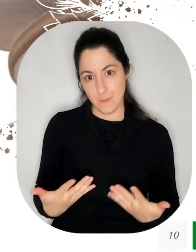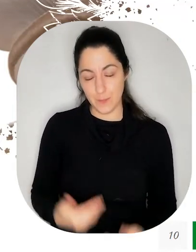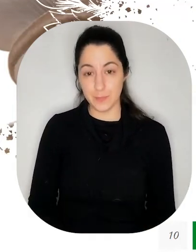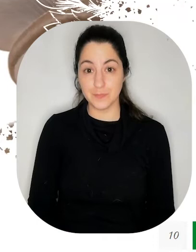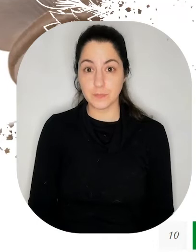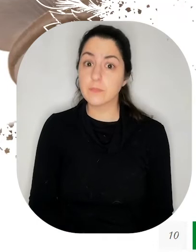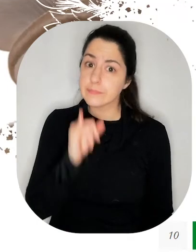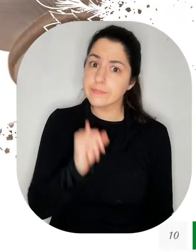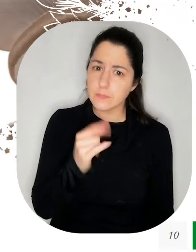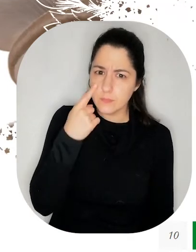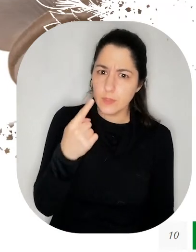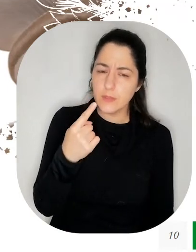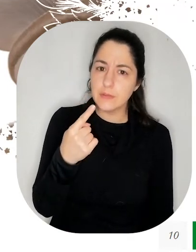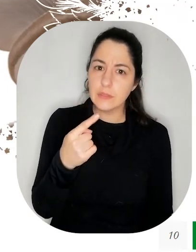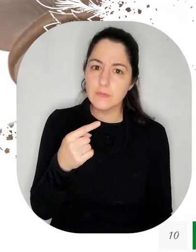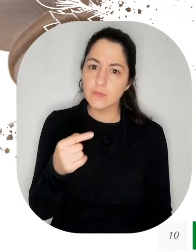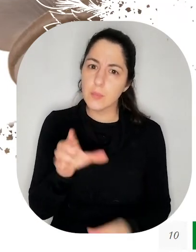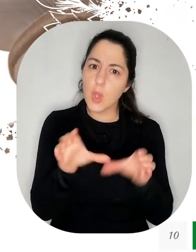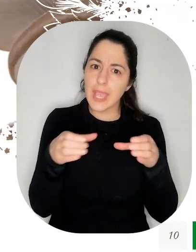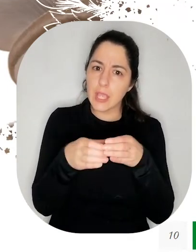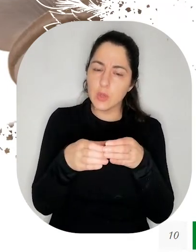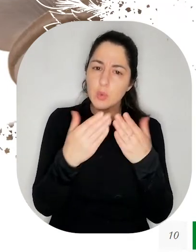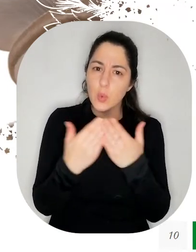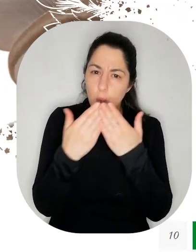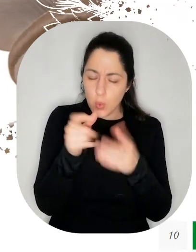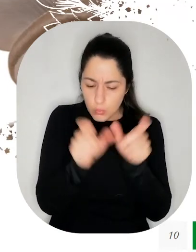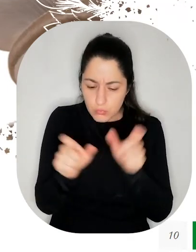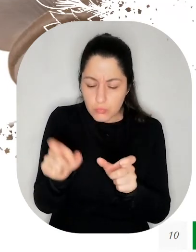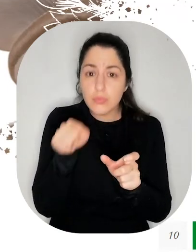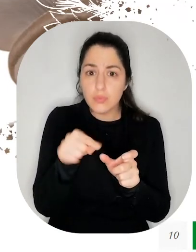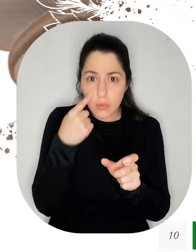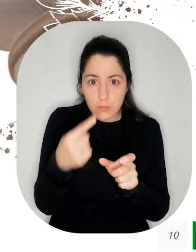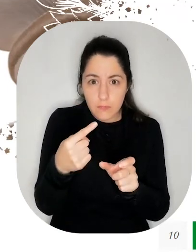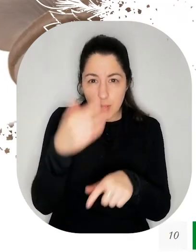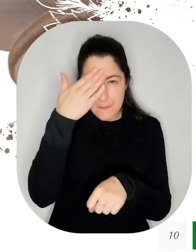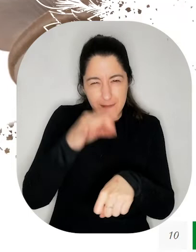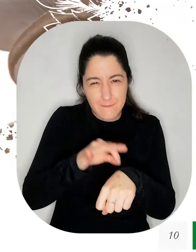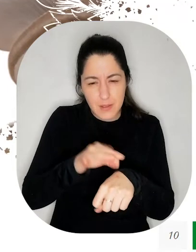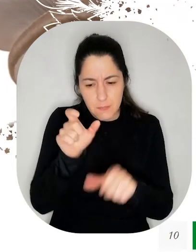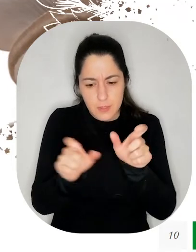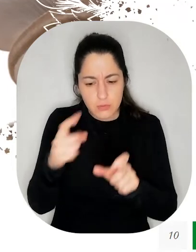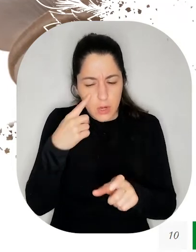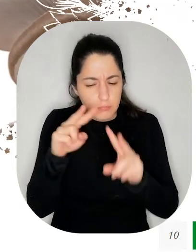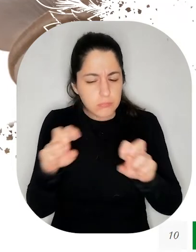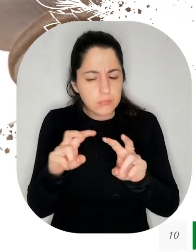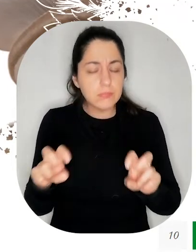Sí, es lo que se vio en un estudio de casos y controles de buena calidad. Eso es como lo que rescata en el